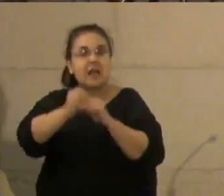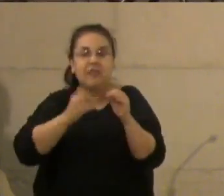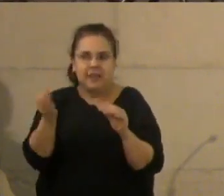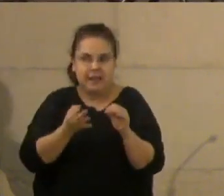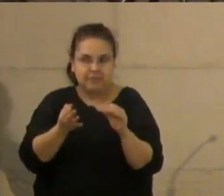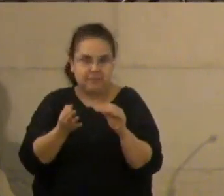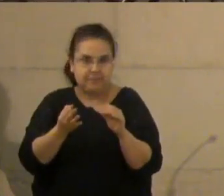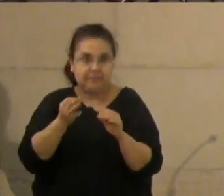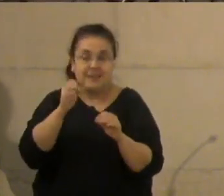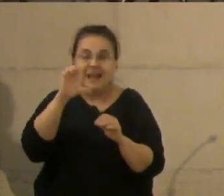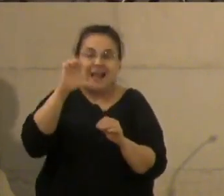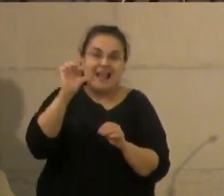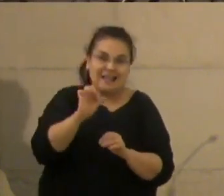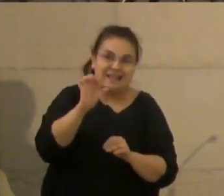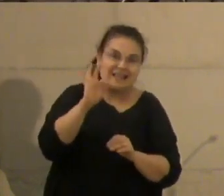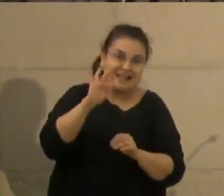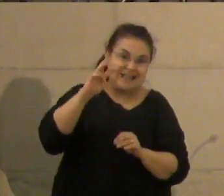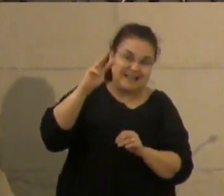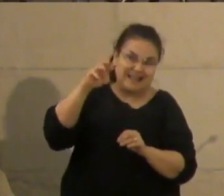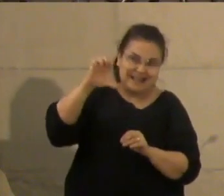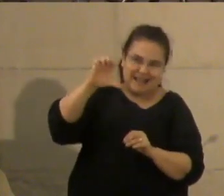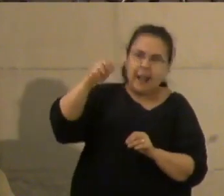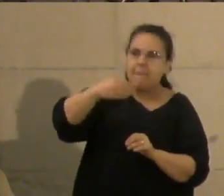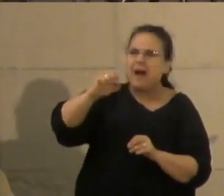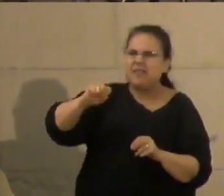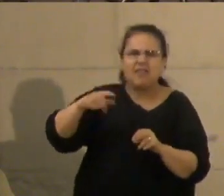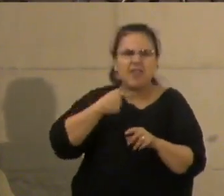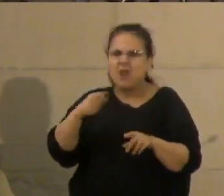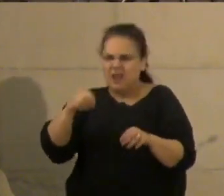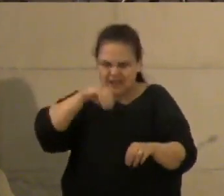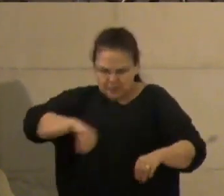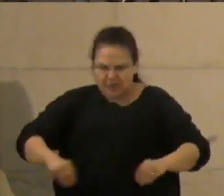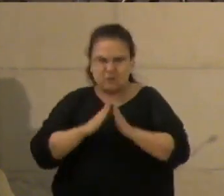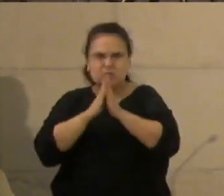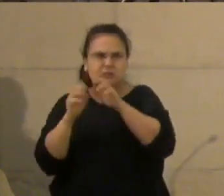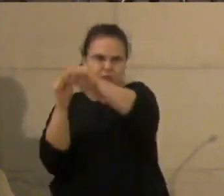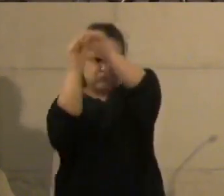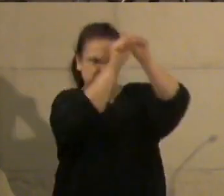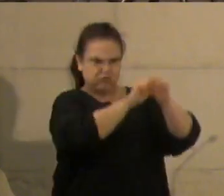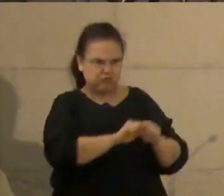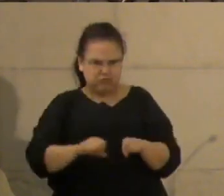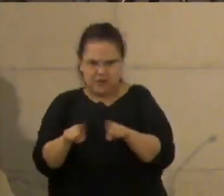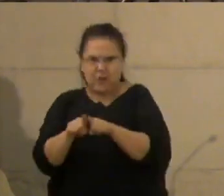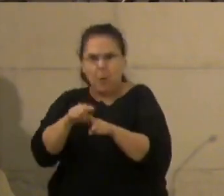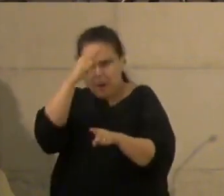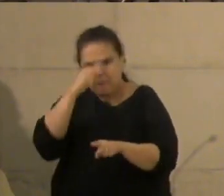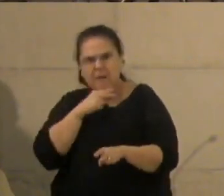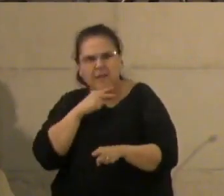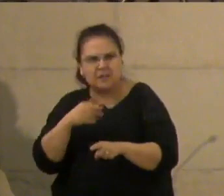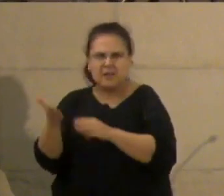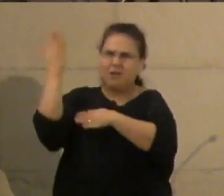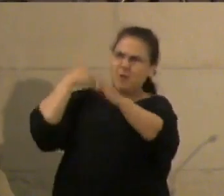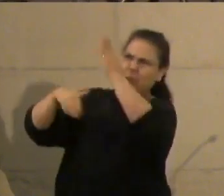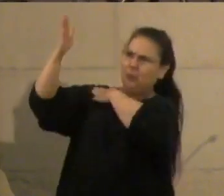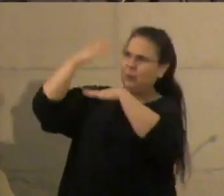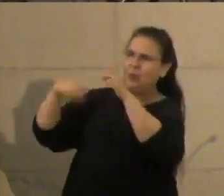Esteban les decía: vosotros siempre os resistís al Espíritu Santo, lo mismo que vuestros padres, porque todos miraban al pasado, a